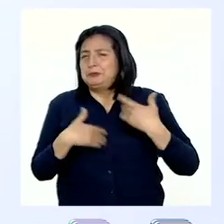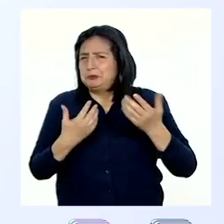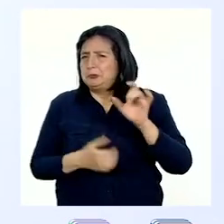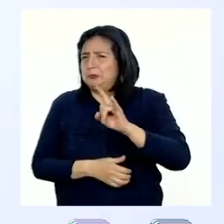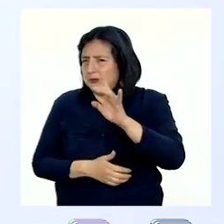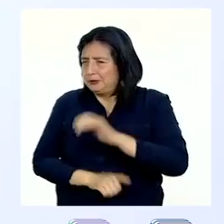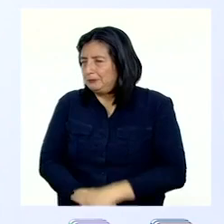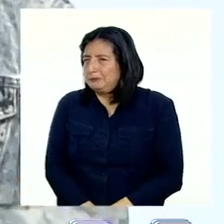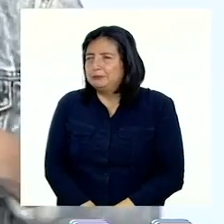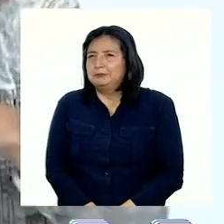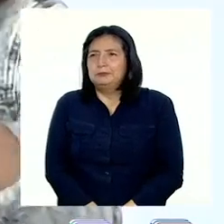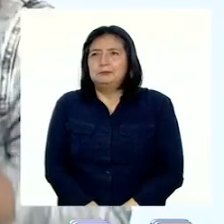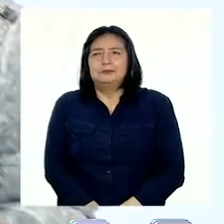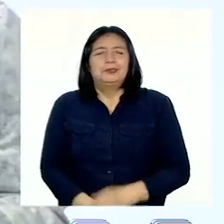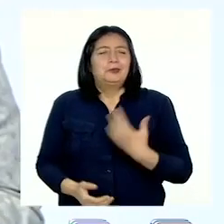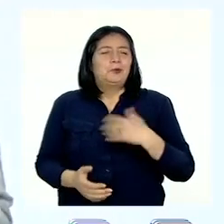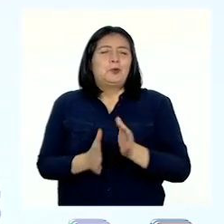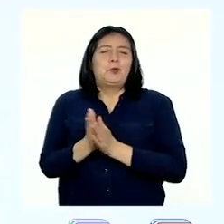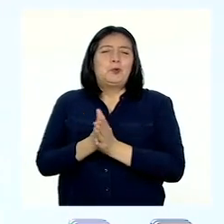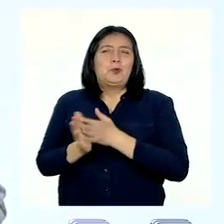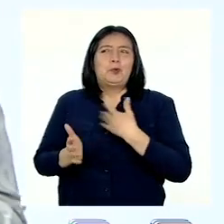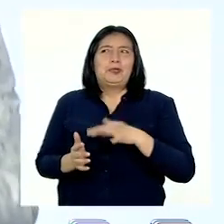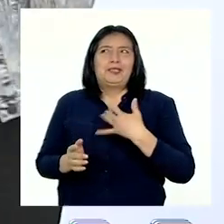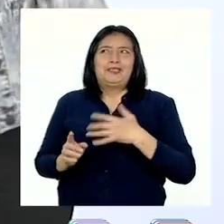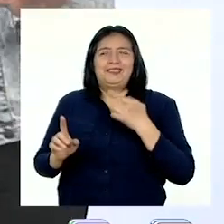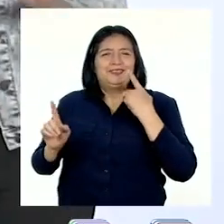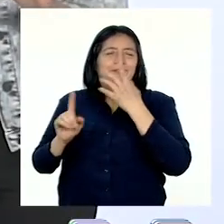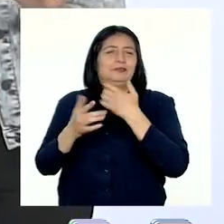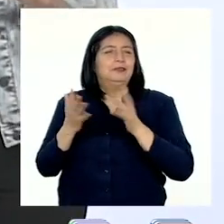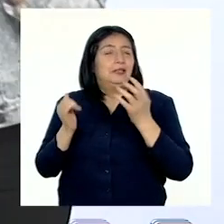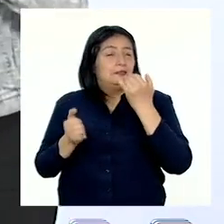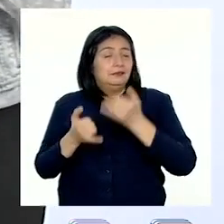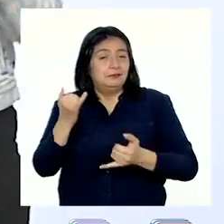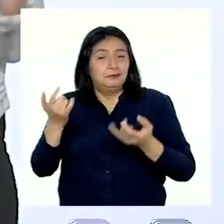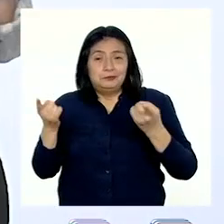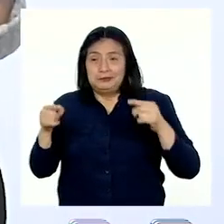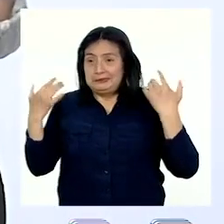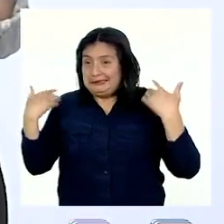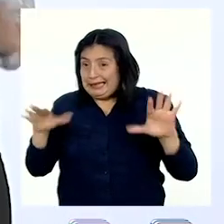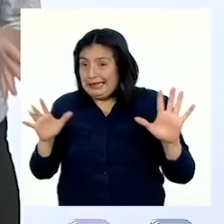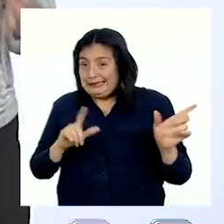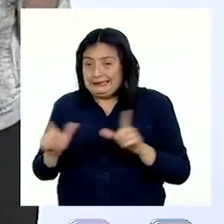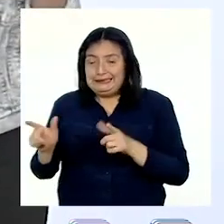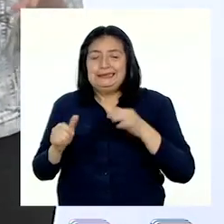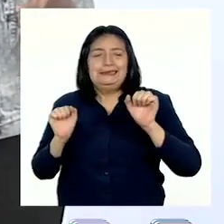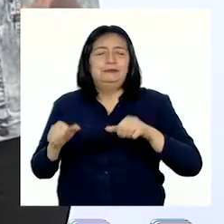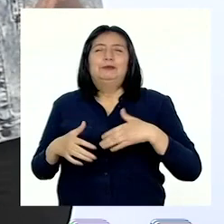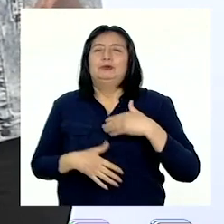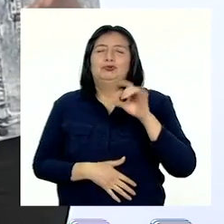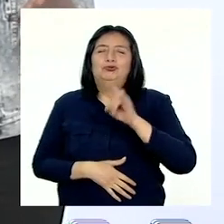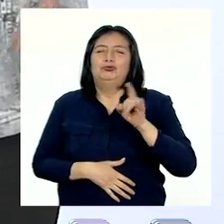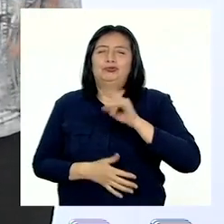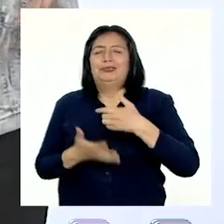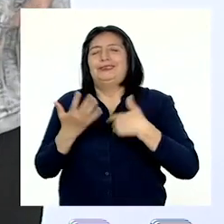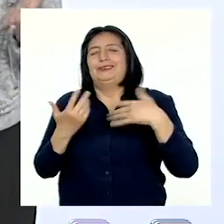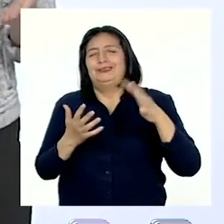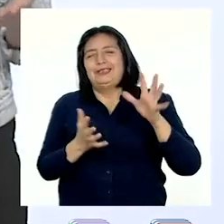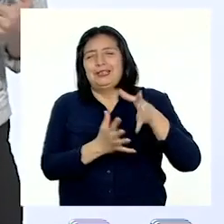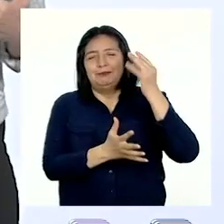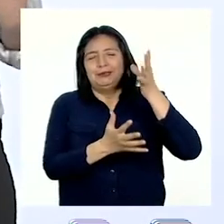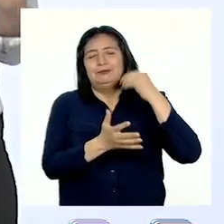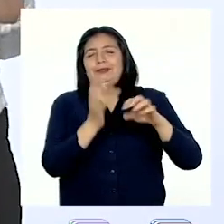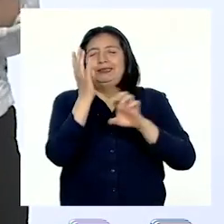usar. ¡Uf, qué tal reto, profesor! Al final, cuando tengamos todo listo, podremos usar nuestro aprendizaje sobre